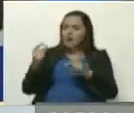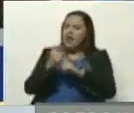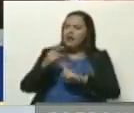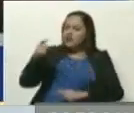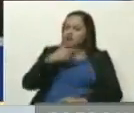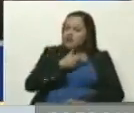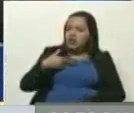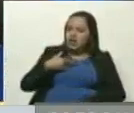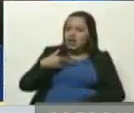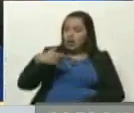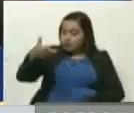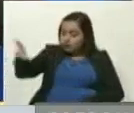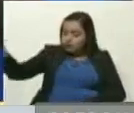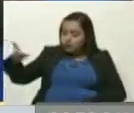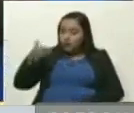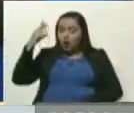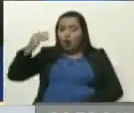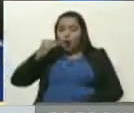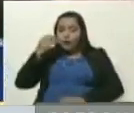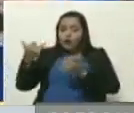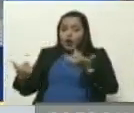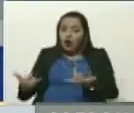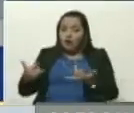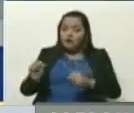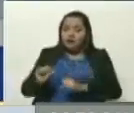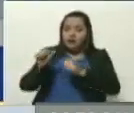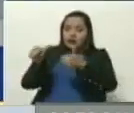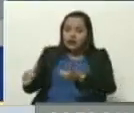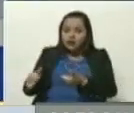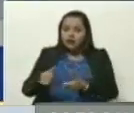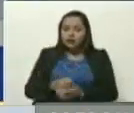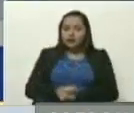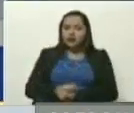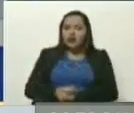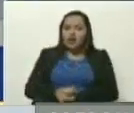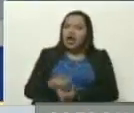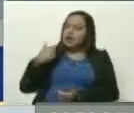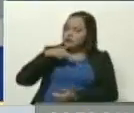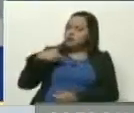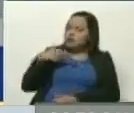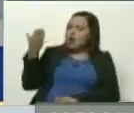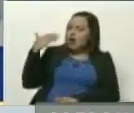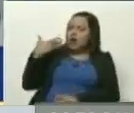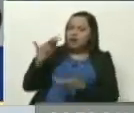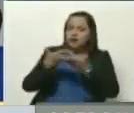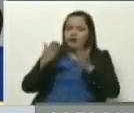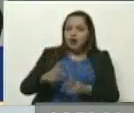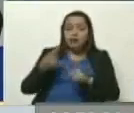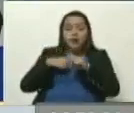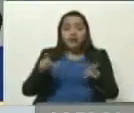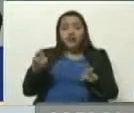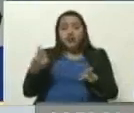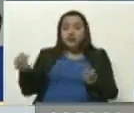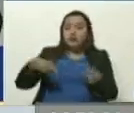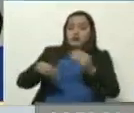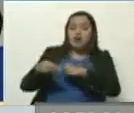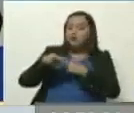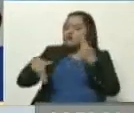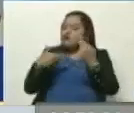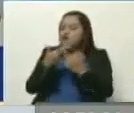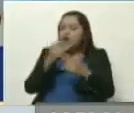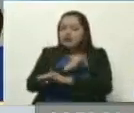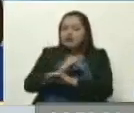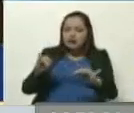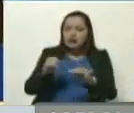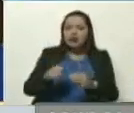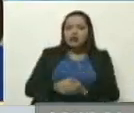dar a estos muchachos que se están formando hoy en día, ¿a quién es? Ya nos hemos formado, pero que esta carrera no terminas nunca, nunca